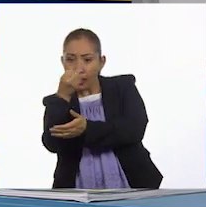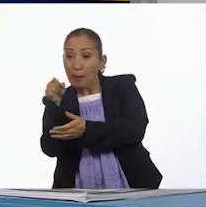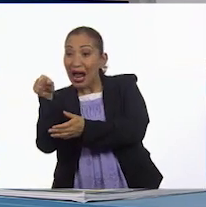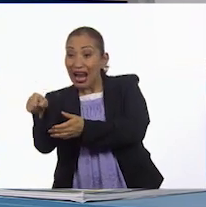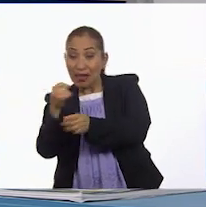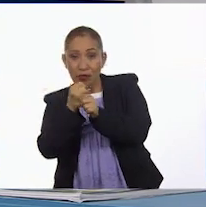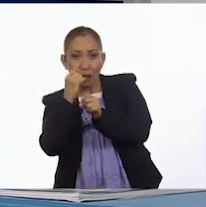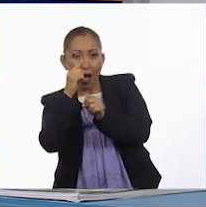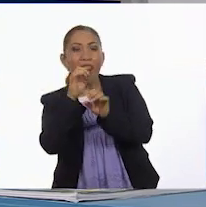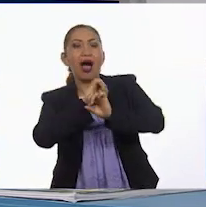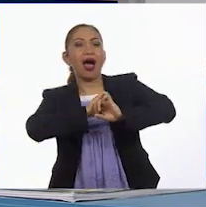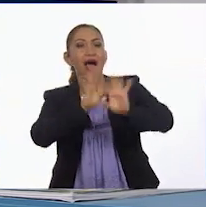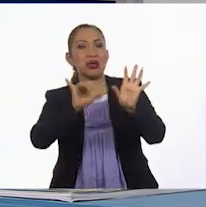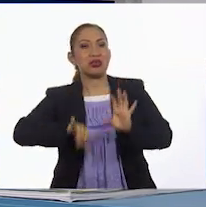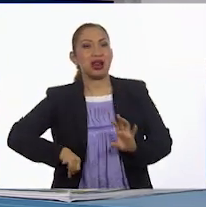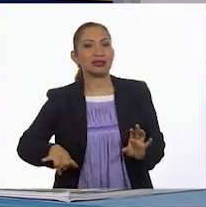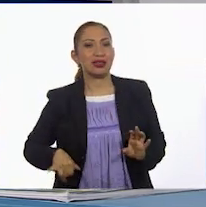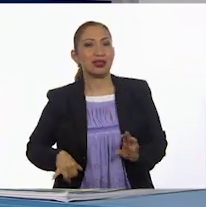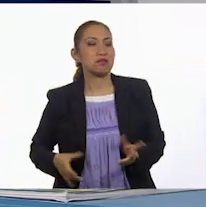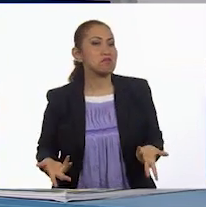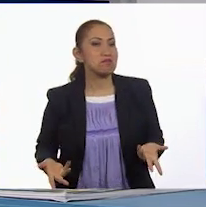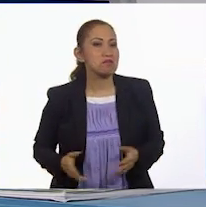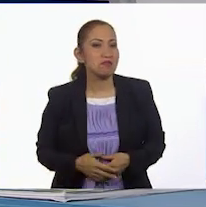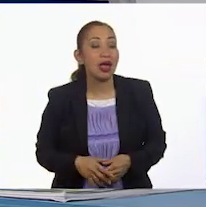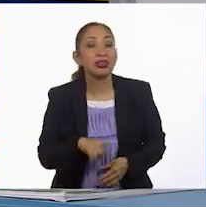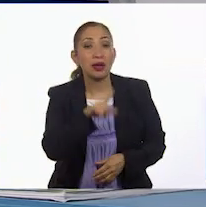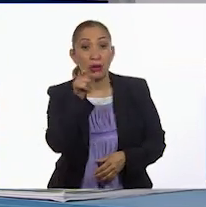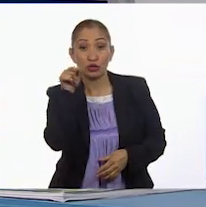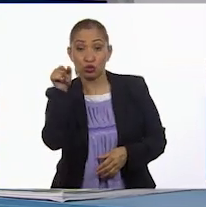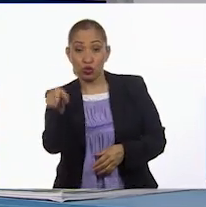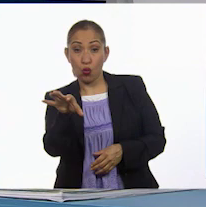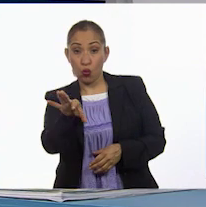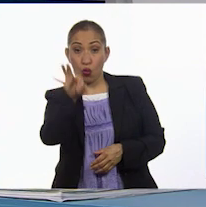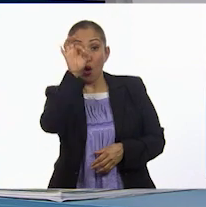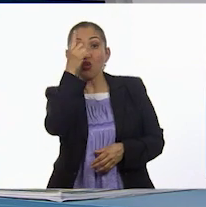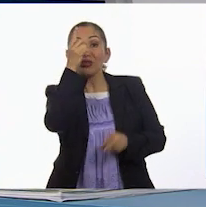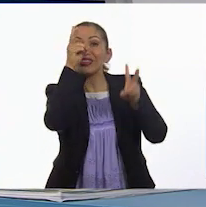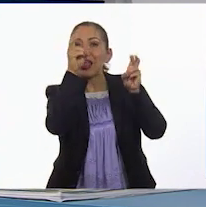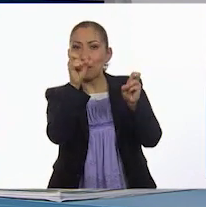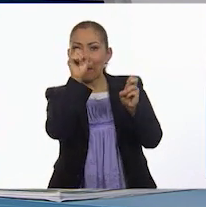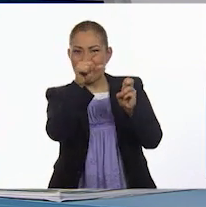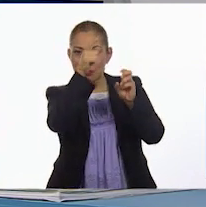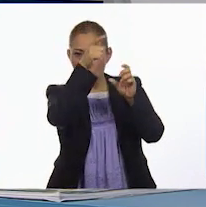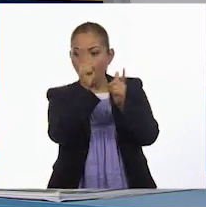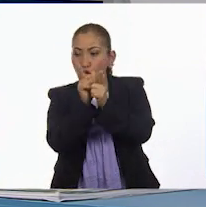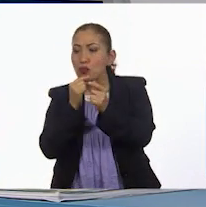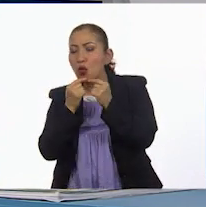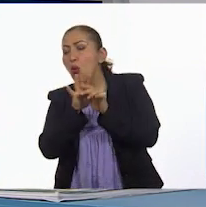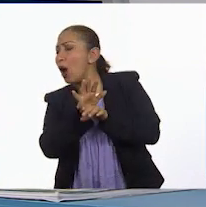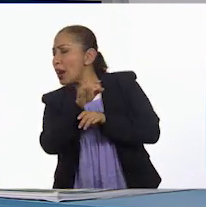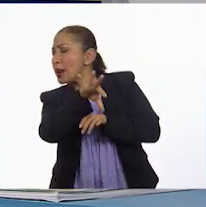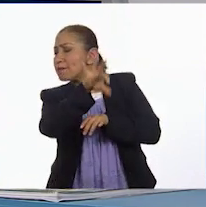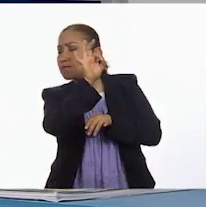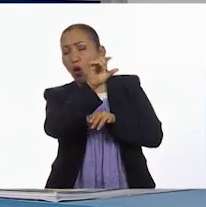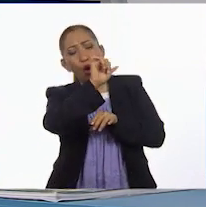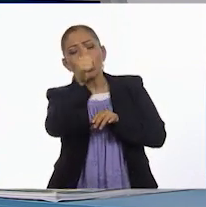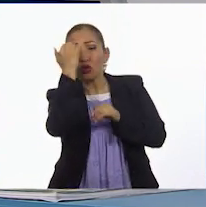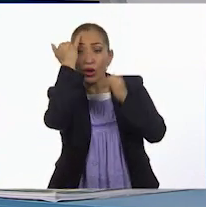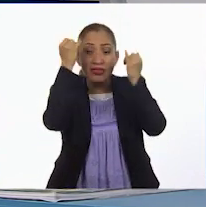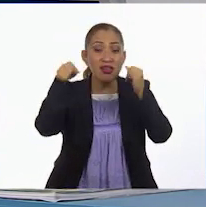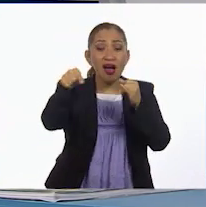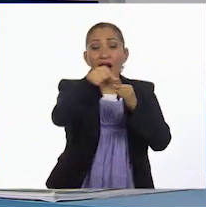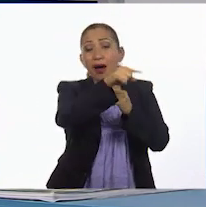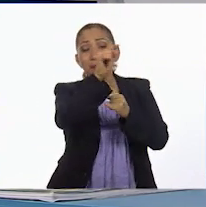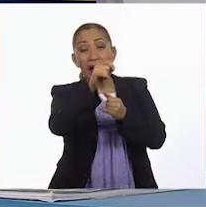los datos resulten interesantes. Después selecciona uno de los temas propuestos en grupo u otros que hayan sugerido